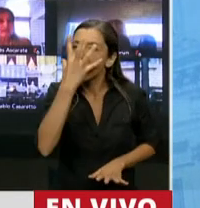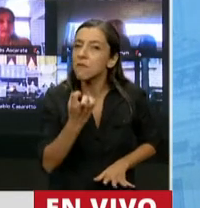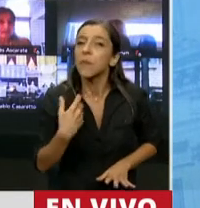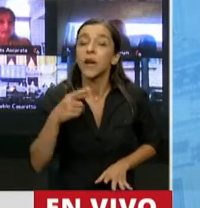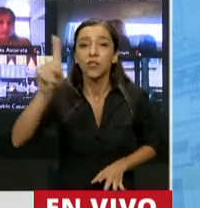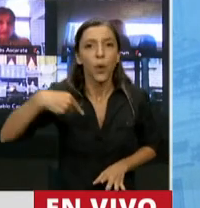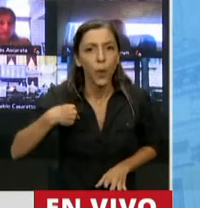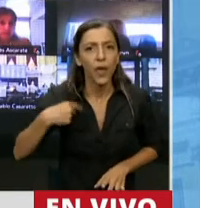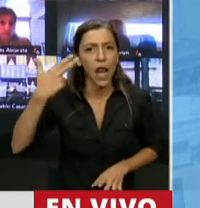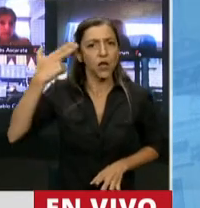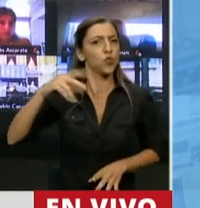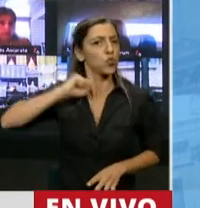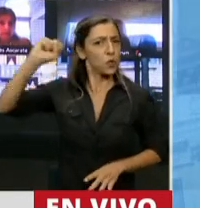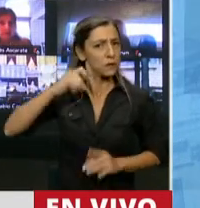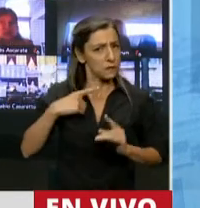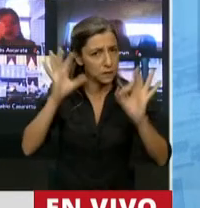suicidio